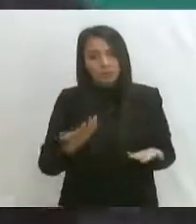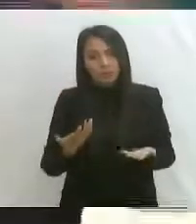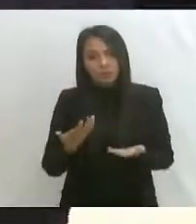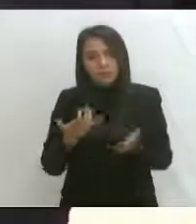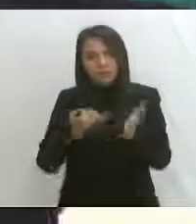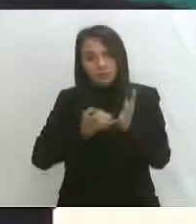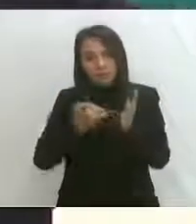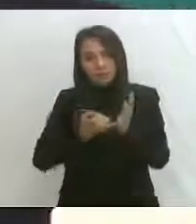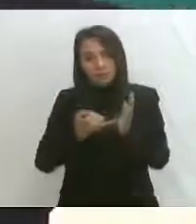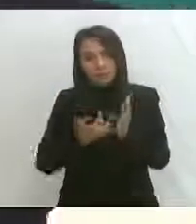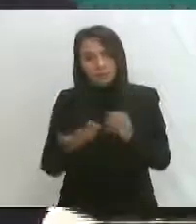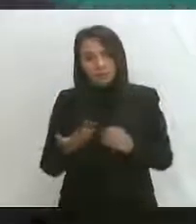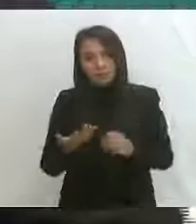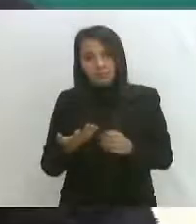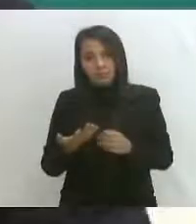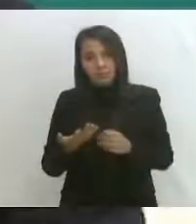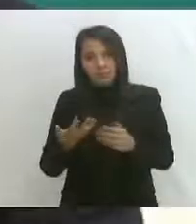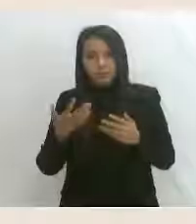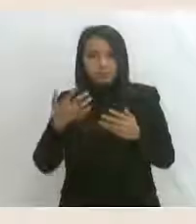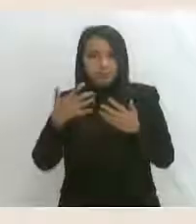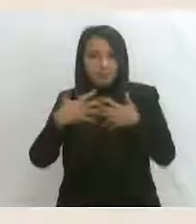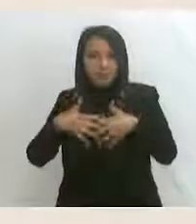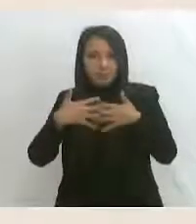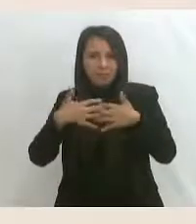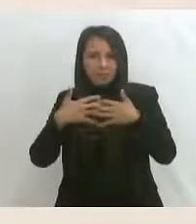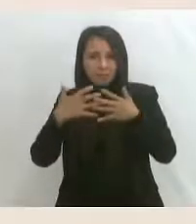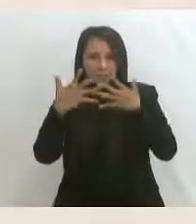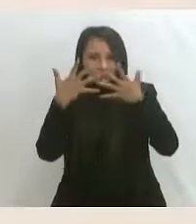de estas muy grandes.